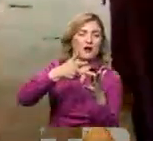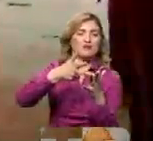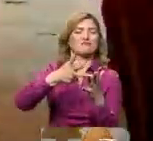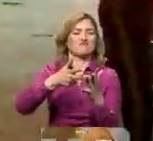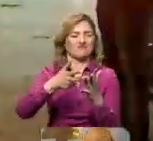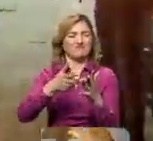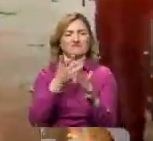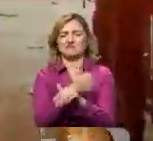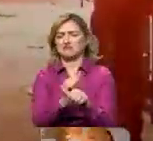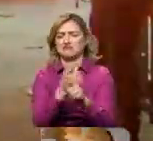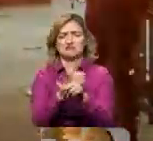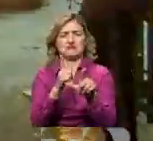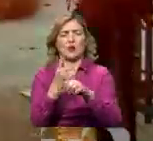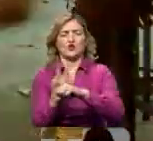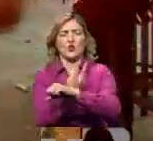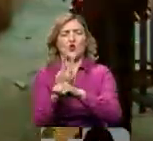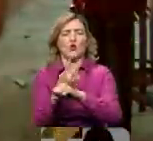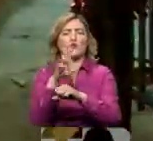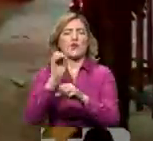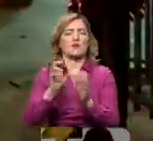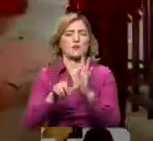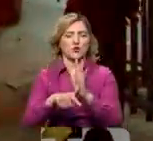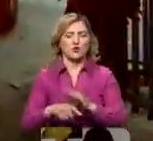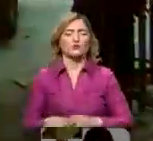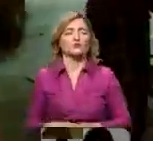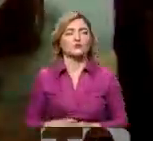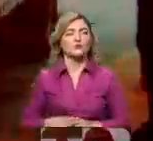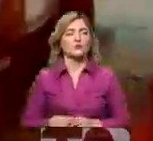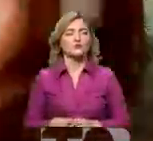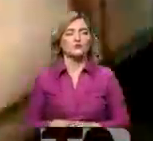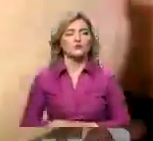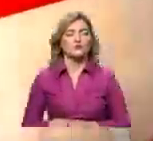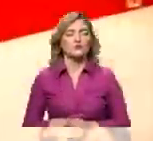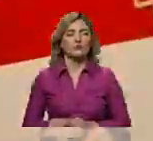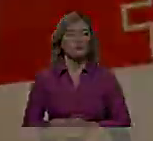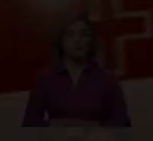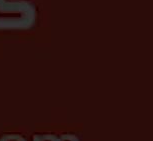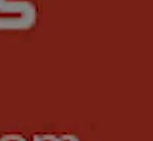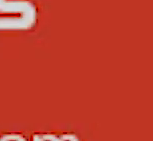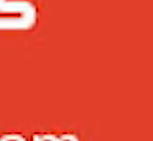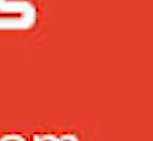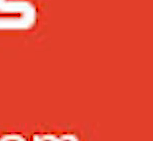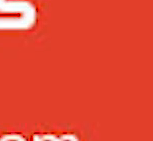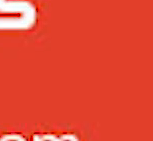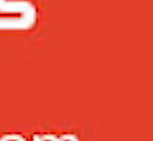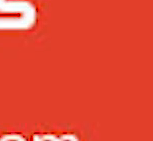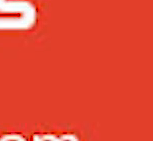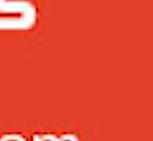autonomía de vuelo de 2 horas 30 minutos. Catalina García, 24 horas.